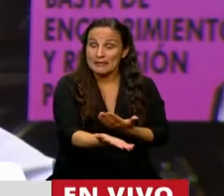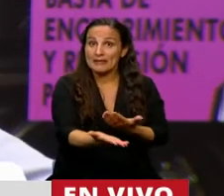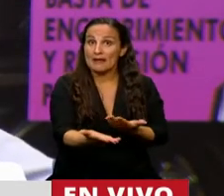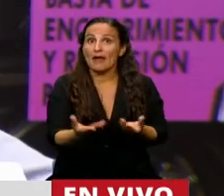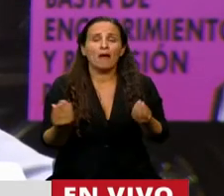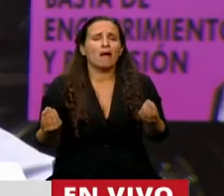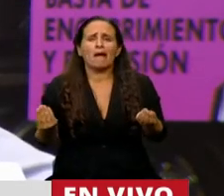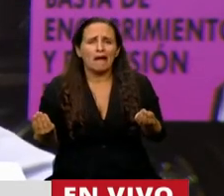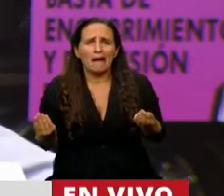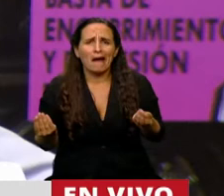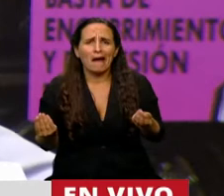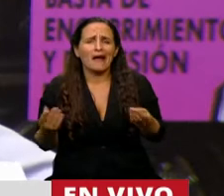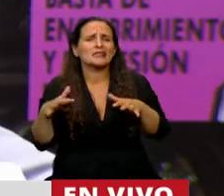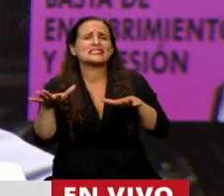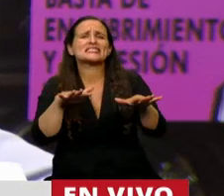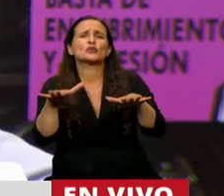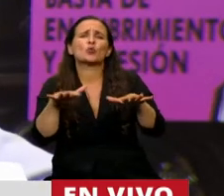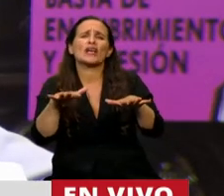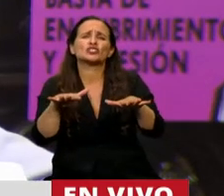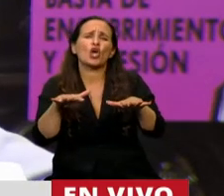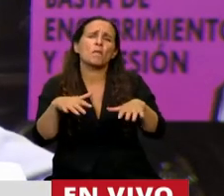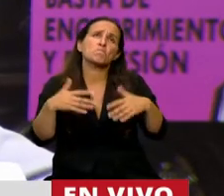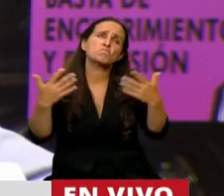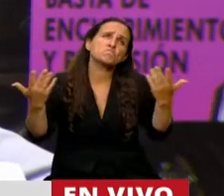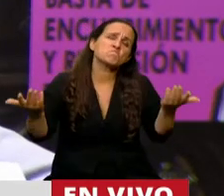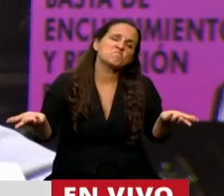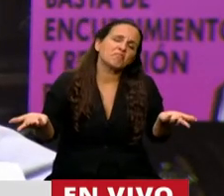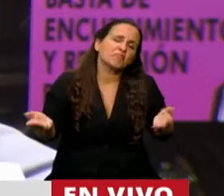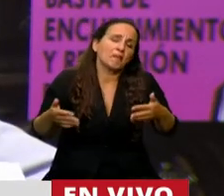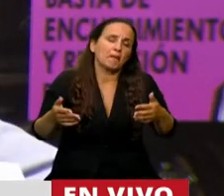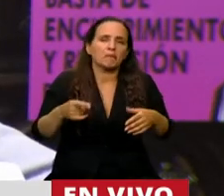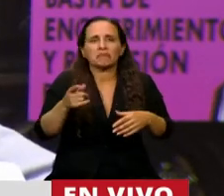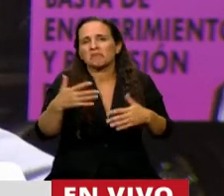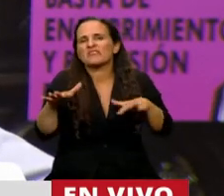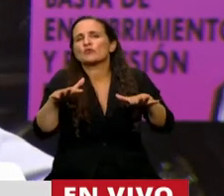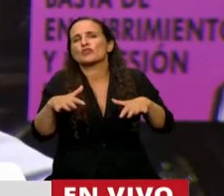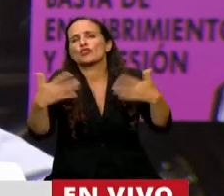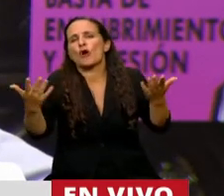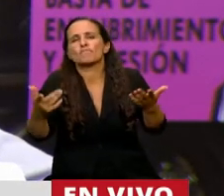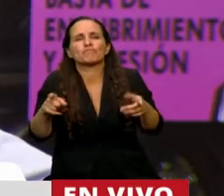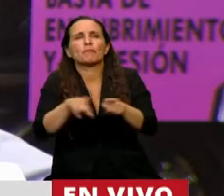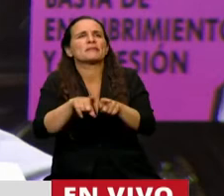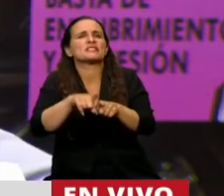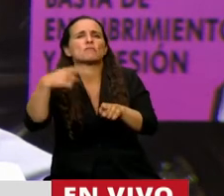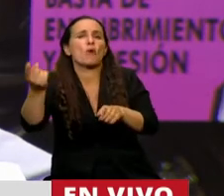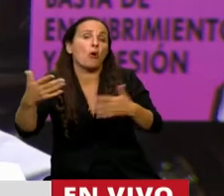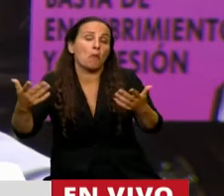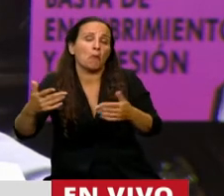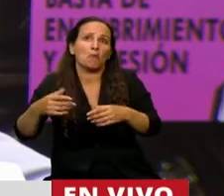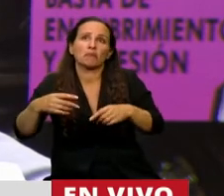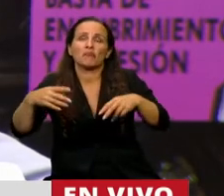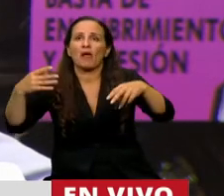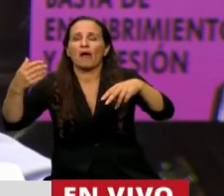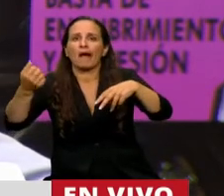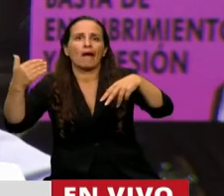no sucede en una situación en la cual uno podría parangonarlo con cualquier víctima de tránsito